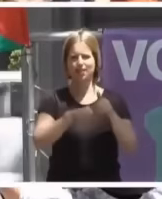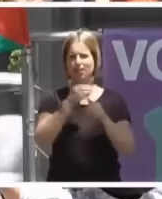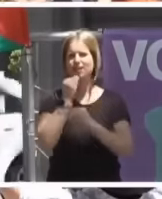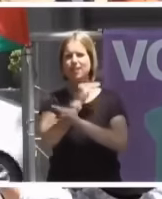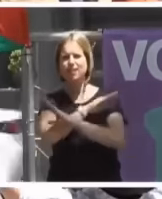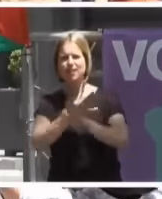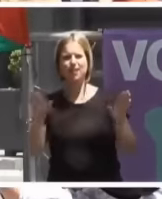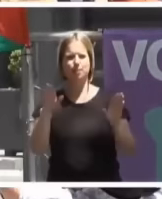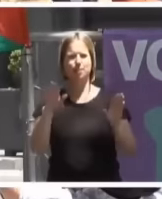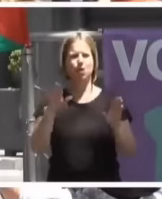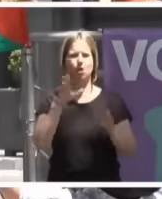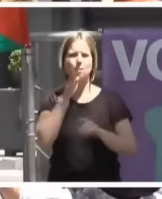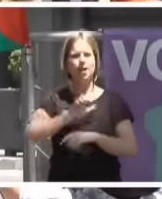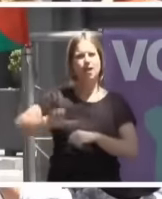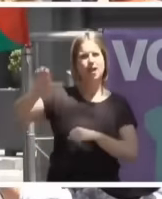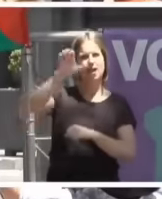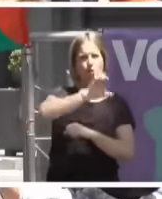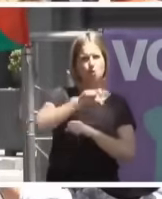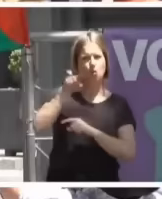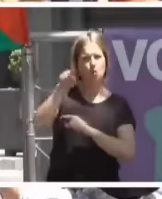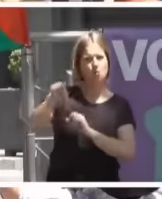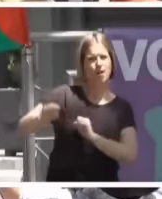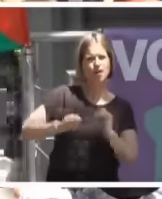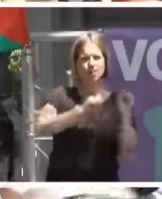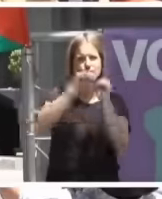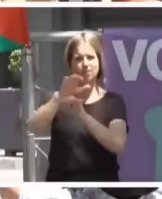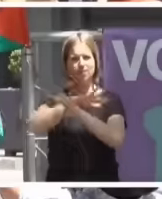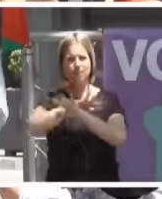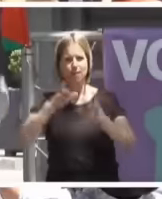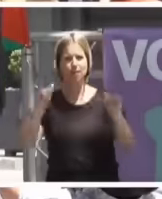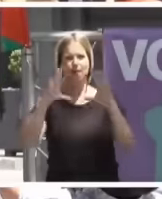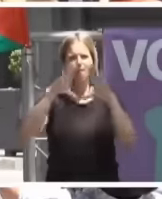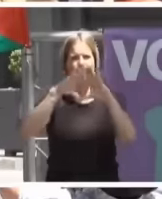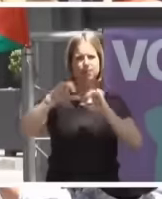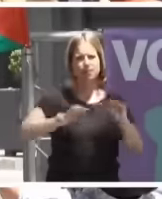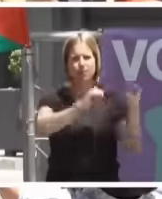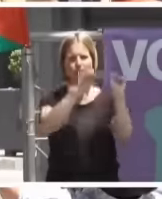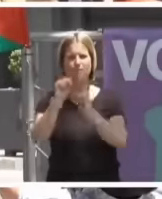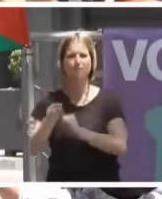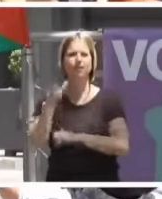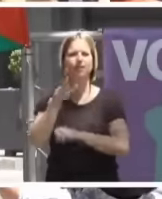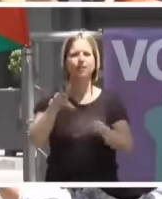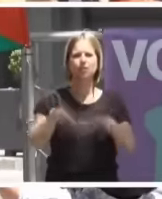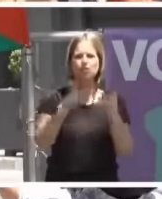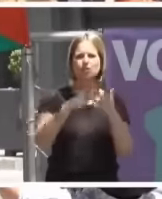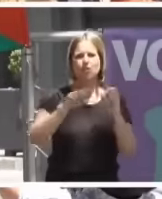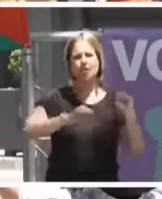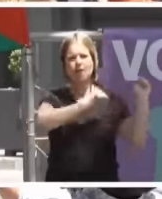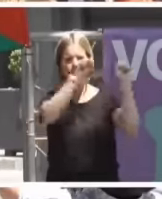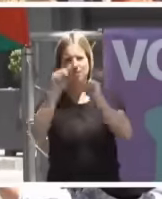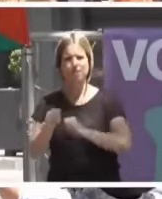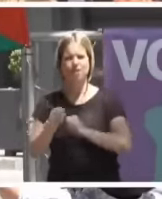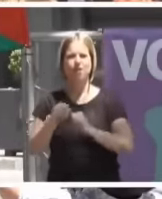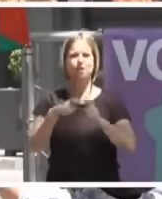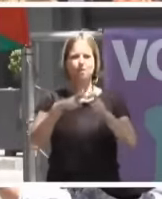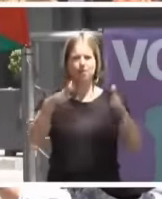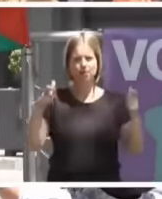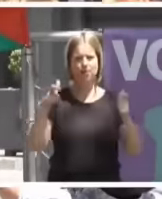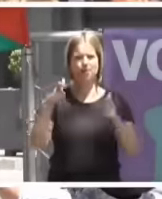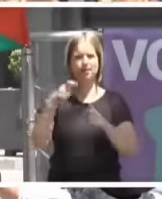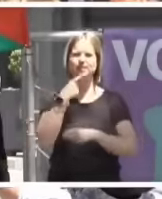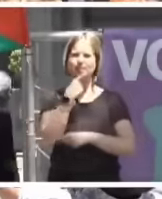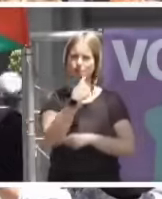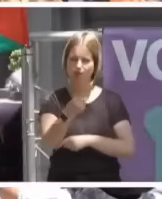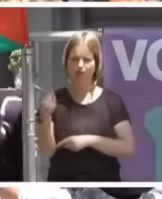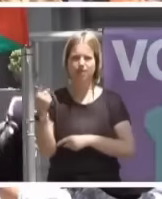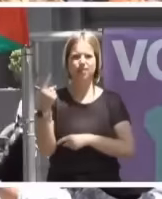mejor voz para llevar a Europa, para defender la paz, para defender el feminismo, para defender los derechos sociales. Cada vez más gente me dice